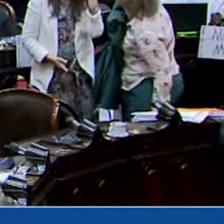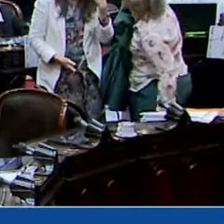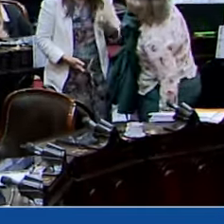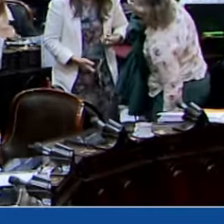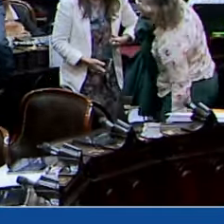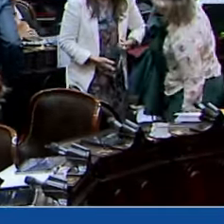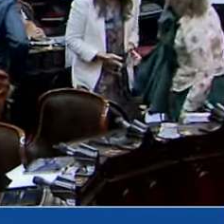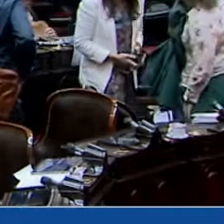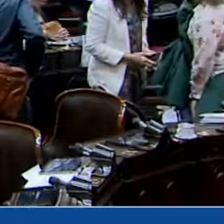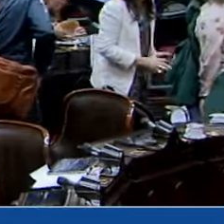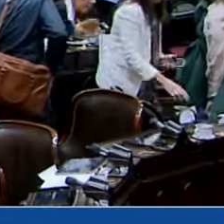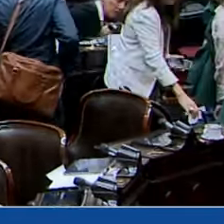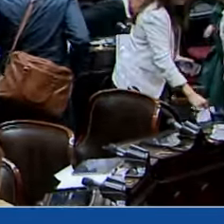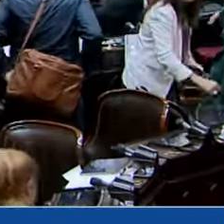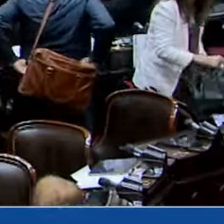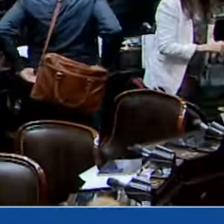misma